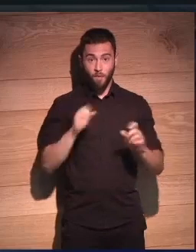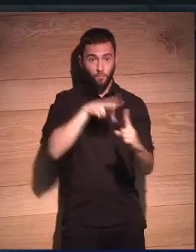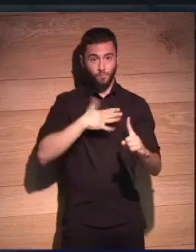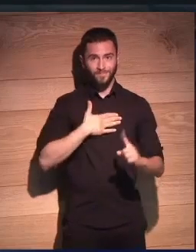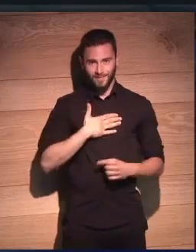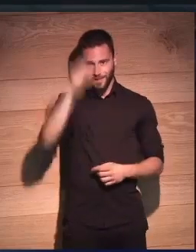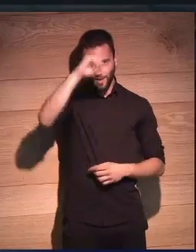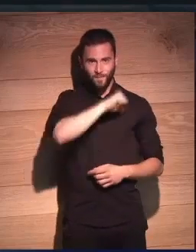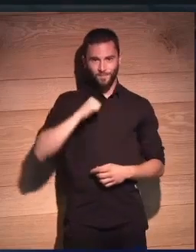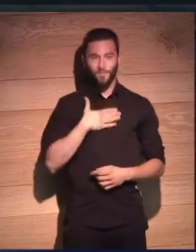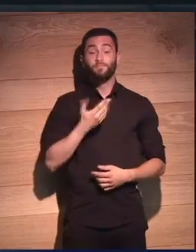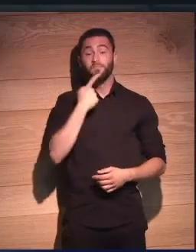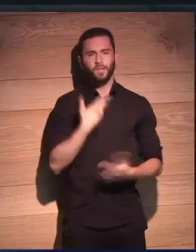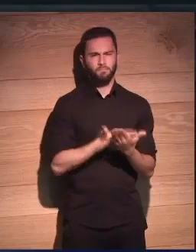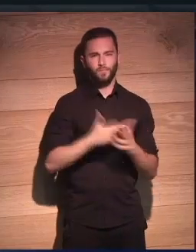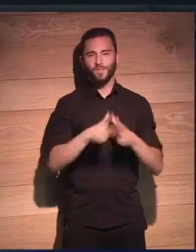de vista, demuestra que la sociedad